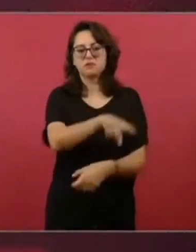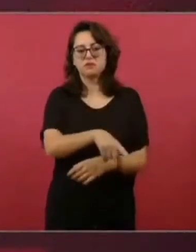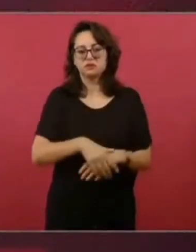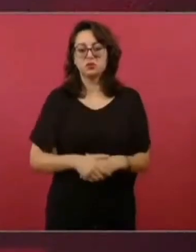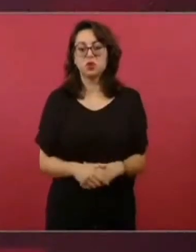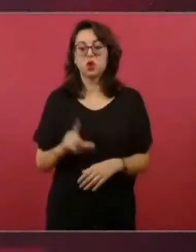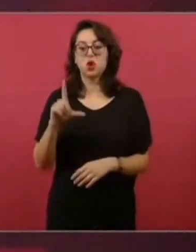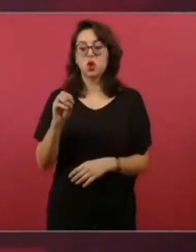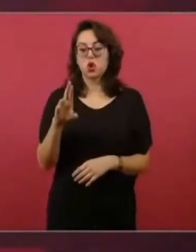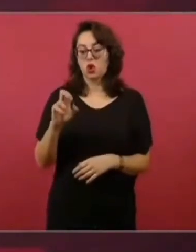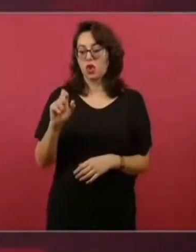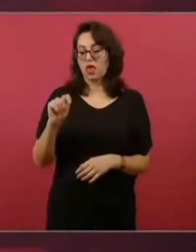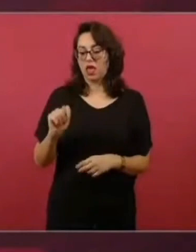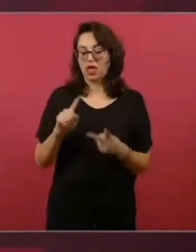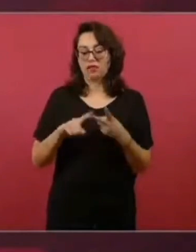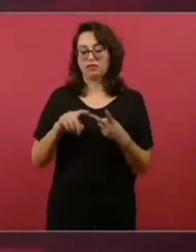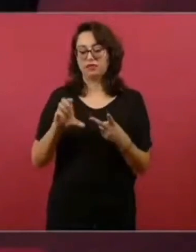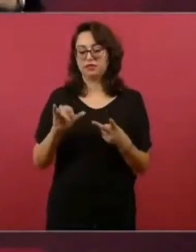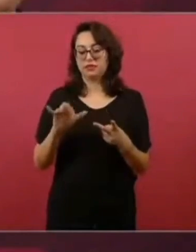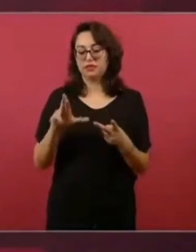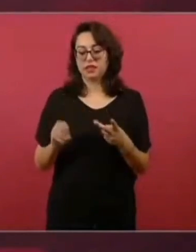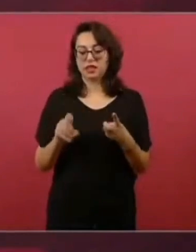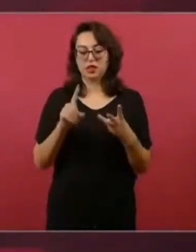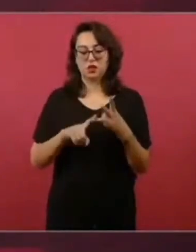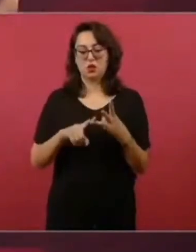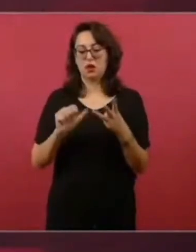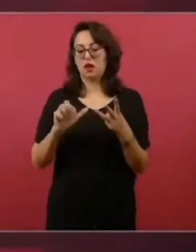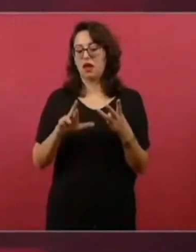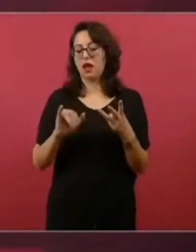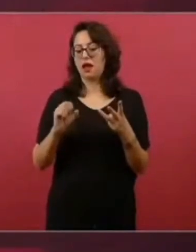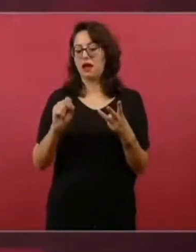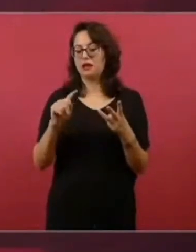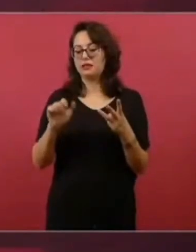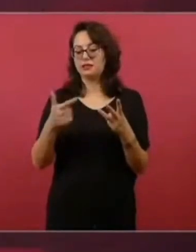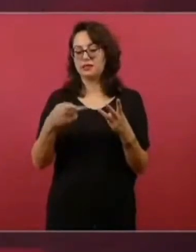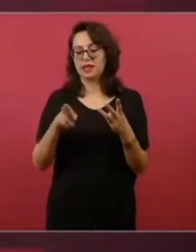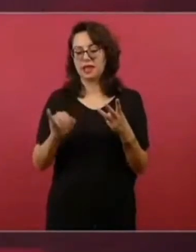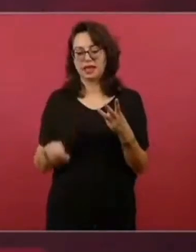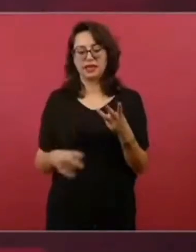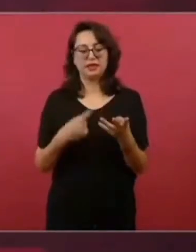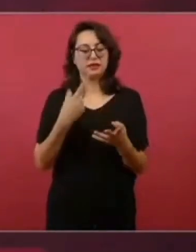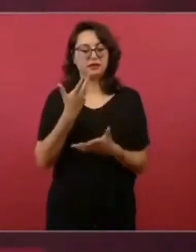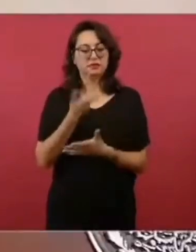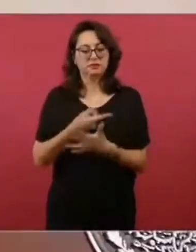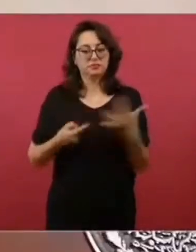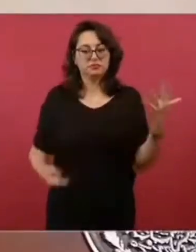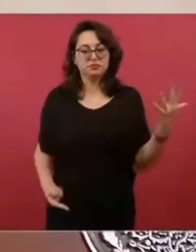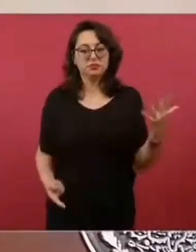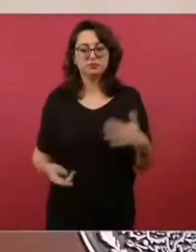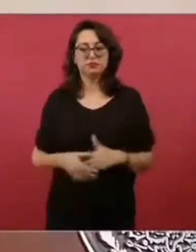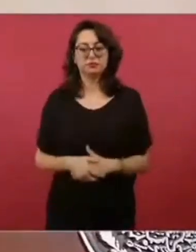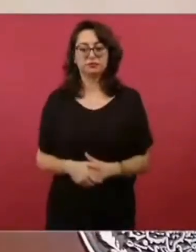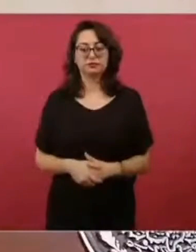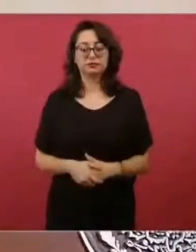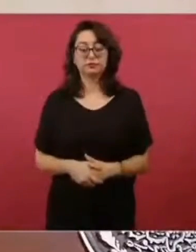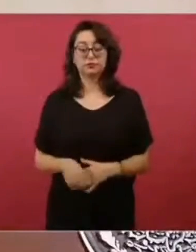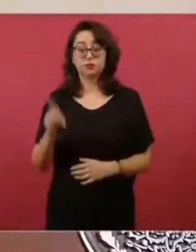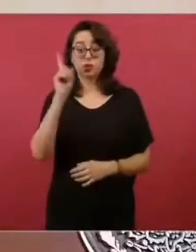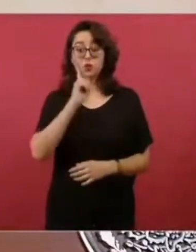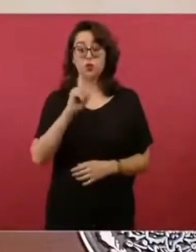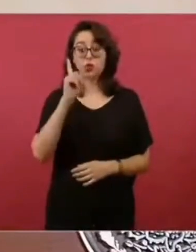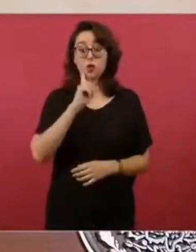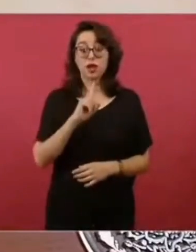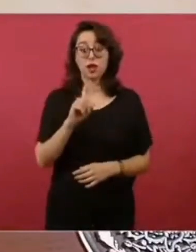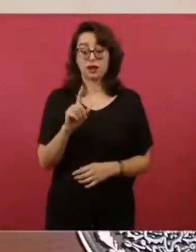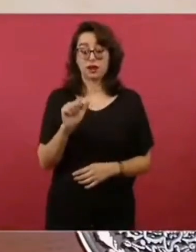Ciro, Carmen Aristegui, más que ella engañó durante mucho